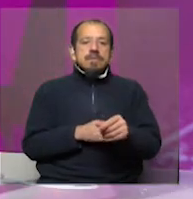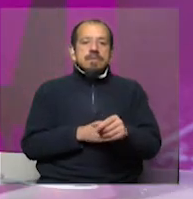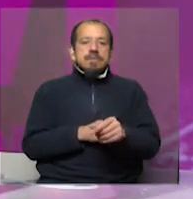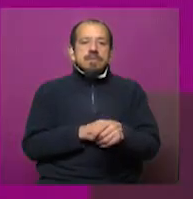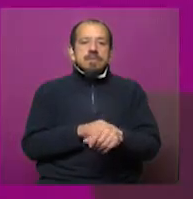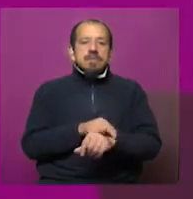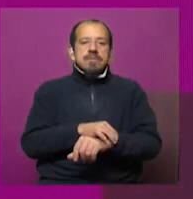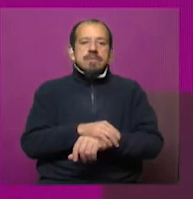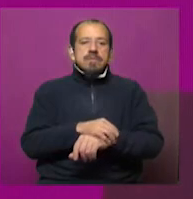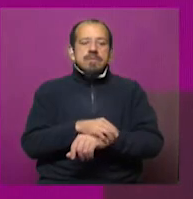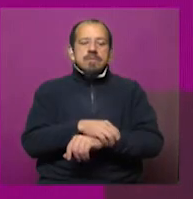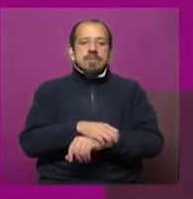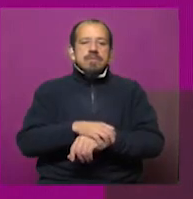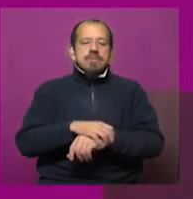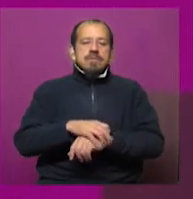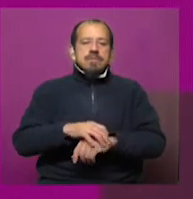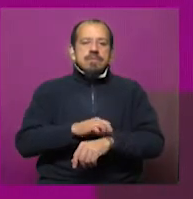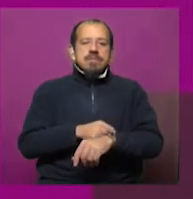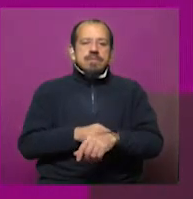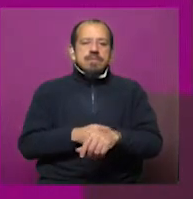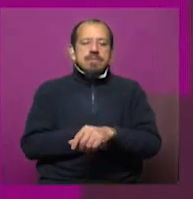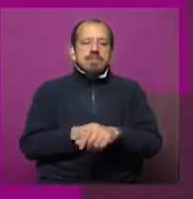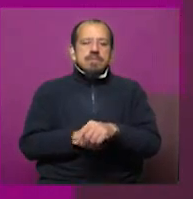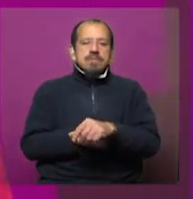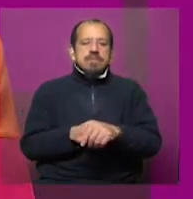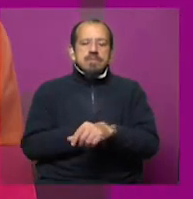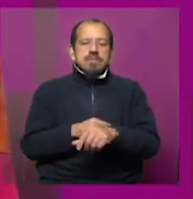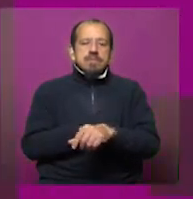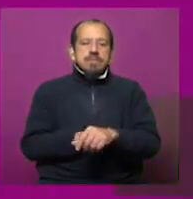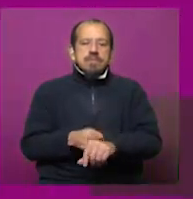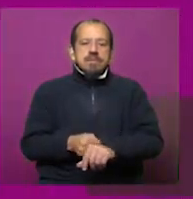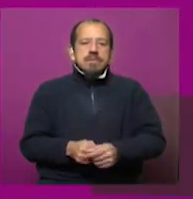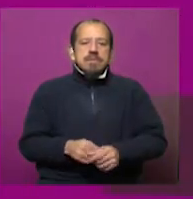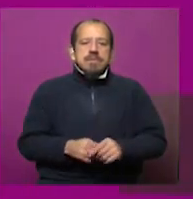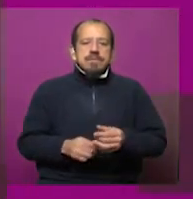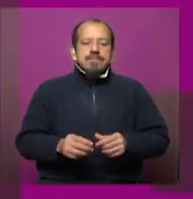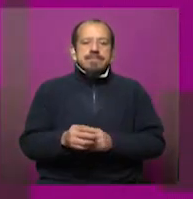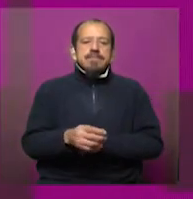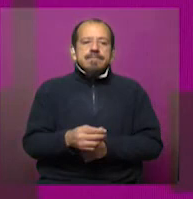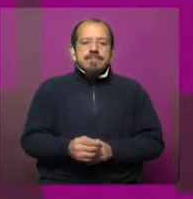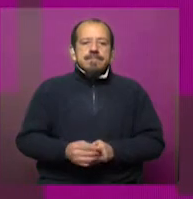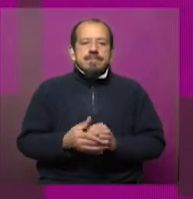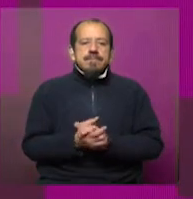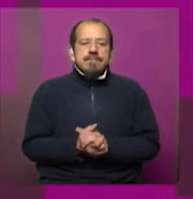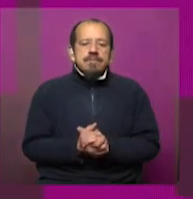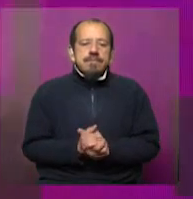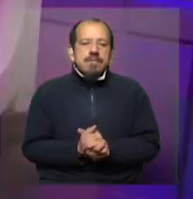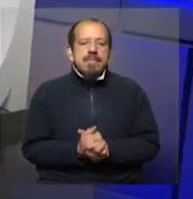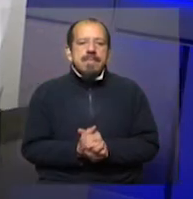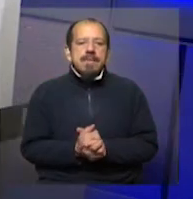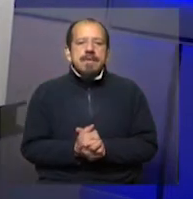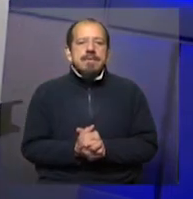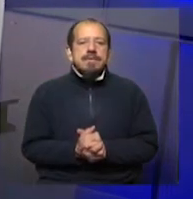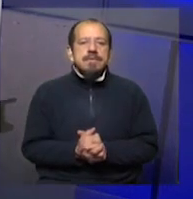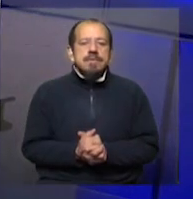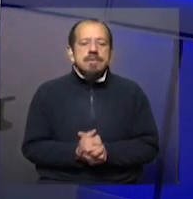Para terminar, porque se nos va el tiempo y eso, vayamos al comienzo, ¿no? A ese Luis que un día se le ocurrió bueno, me